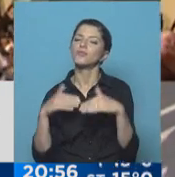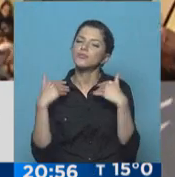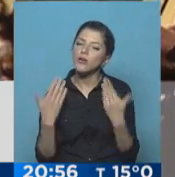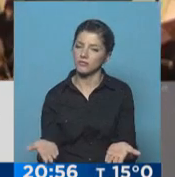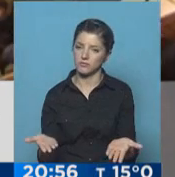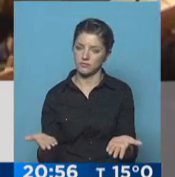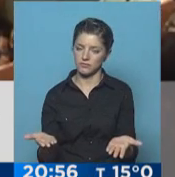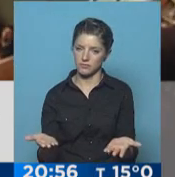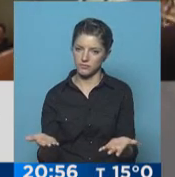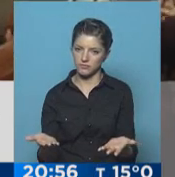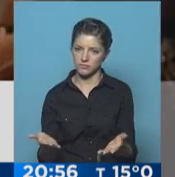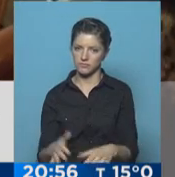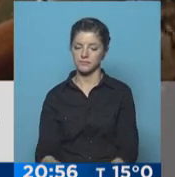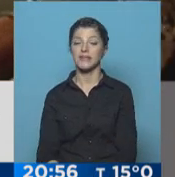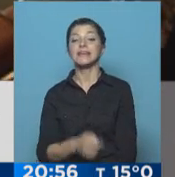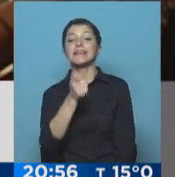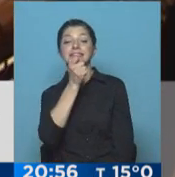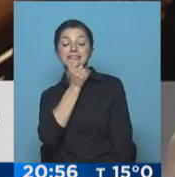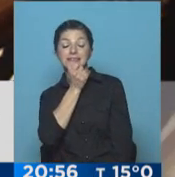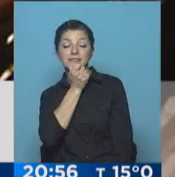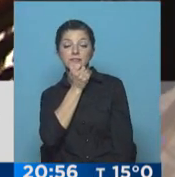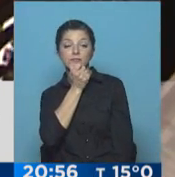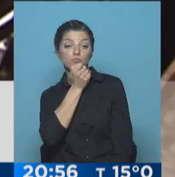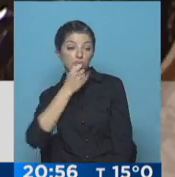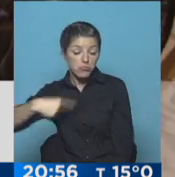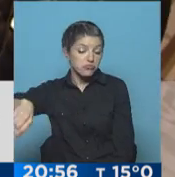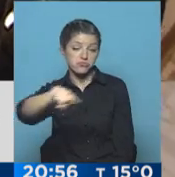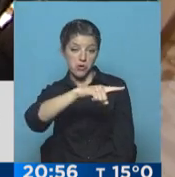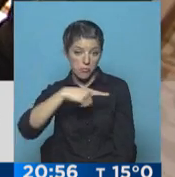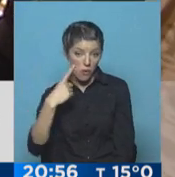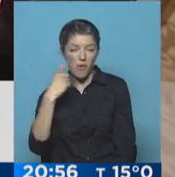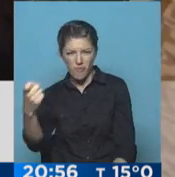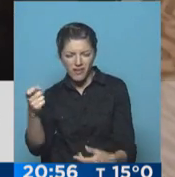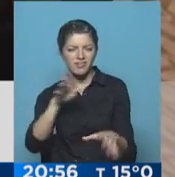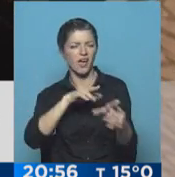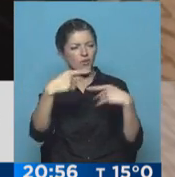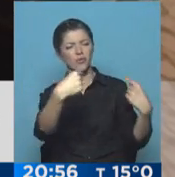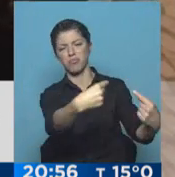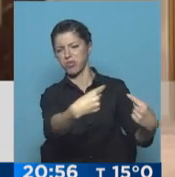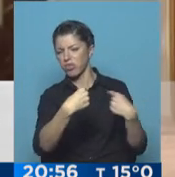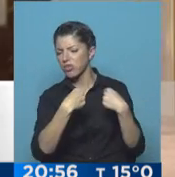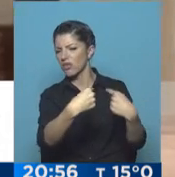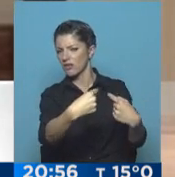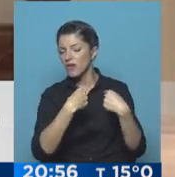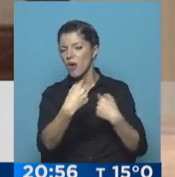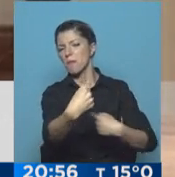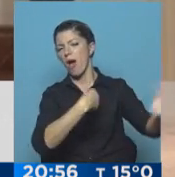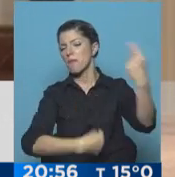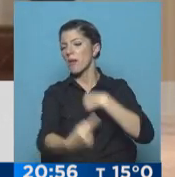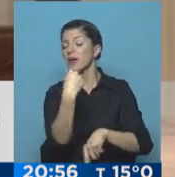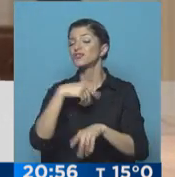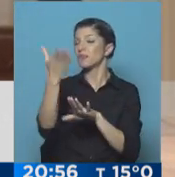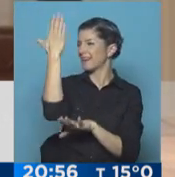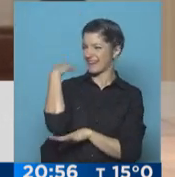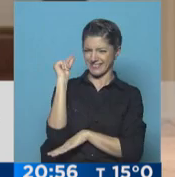Entonces, si estamos viendo estas agresiones y ataques, yo recién contaba la